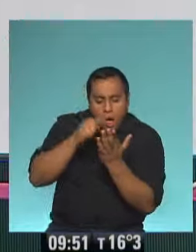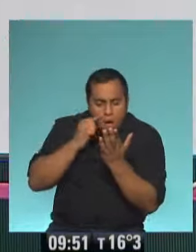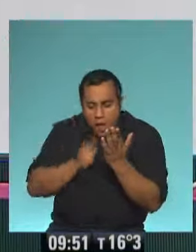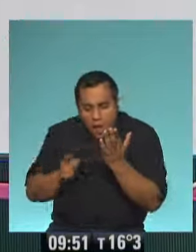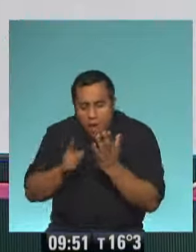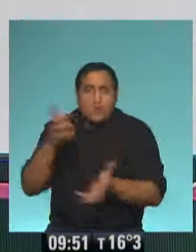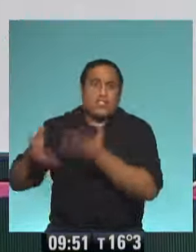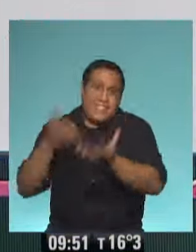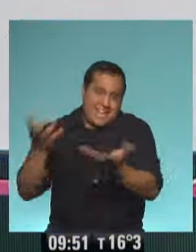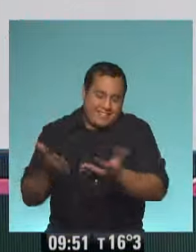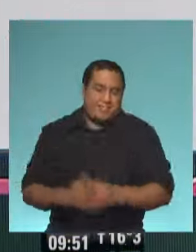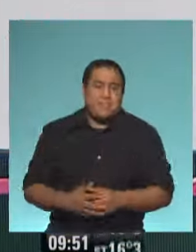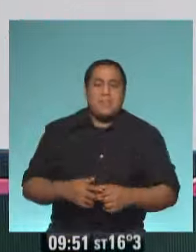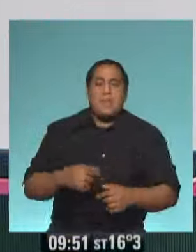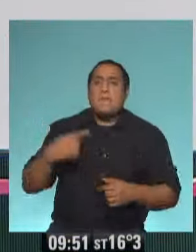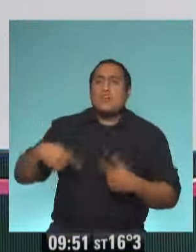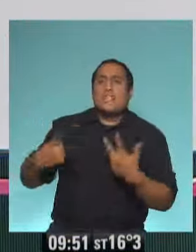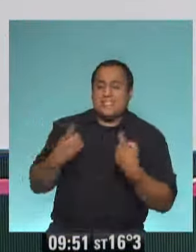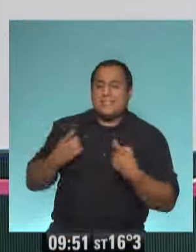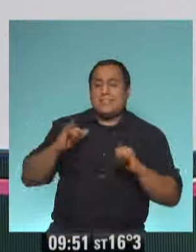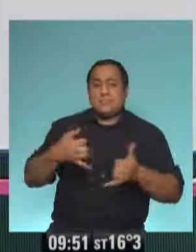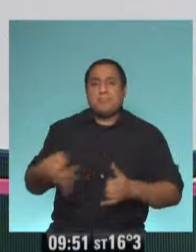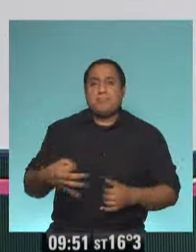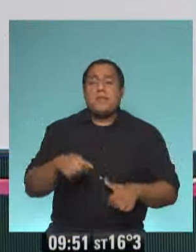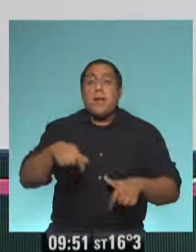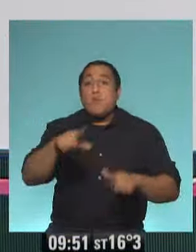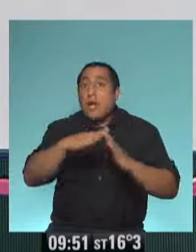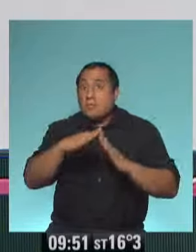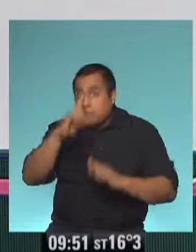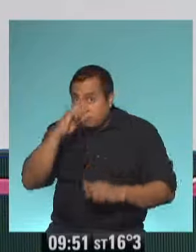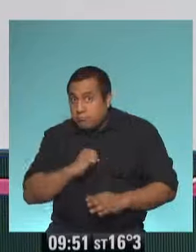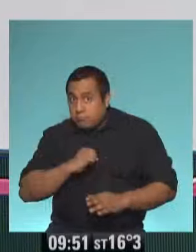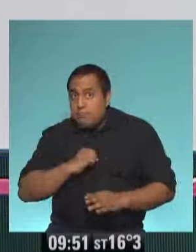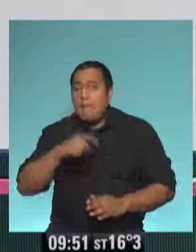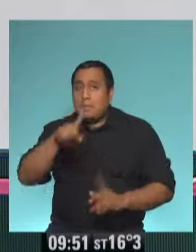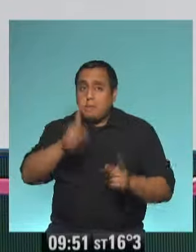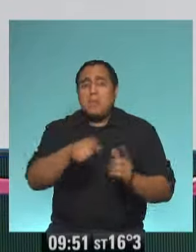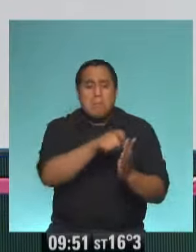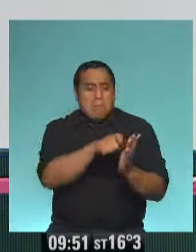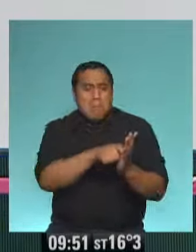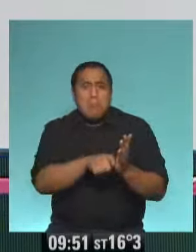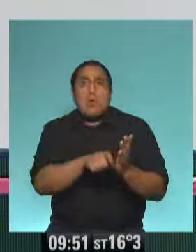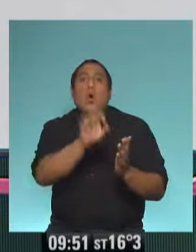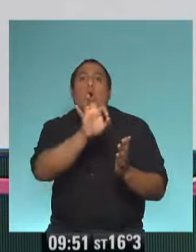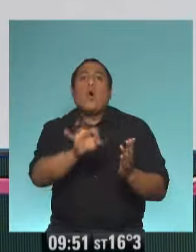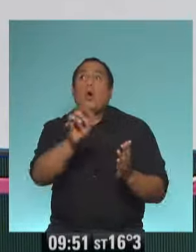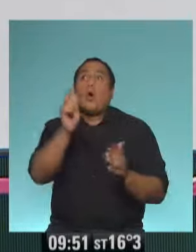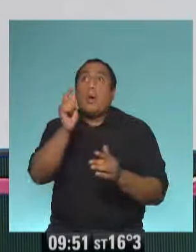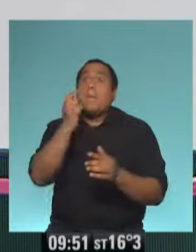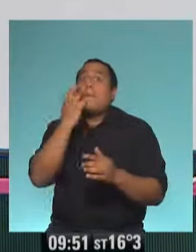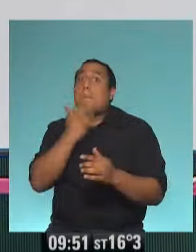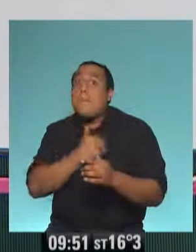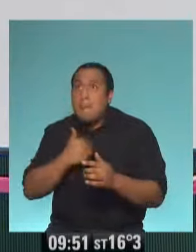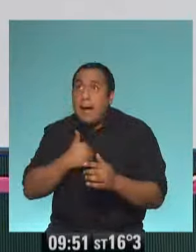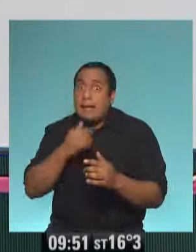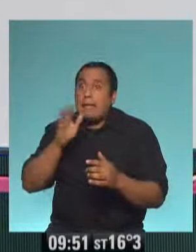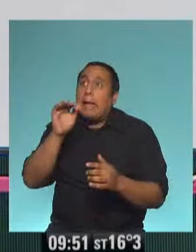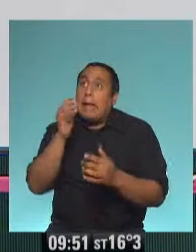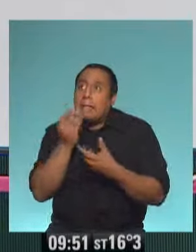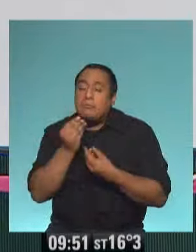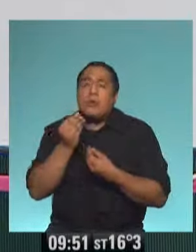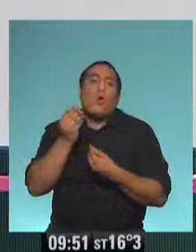lo que necesitamos. Voy a empezar por los ingredientes. En casa, si se animan, escriban como les salga. Si no, le pueden pedir ayuda a sus papás, a sus mamás